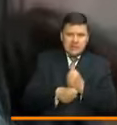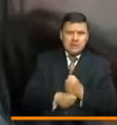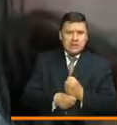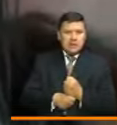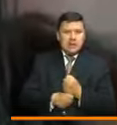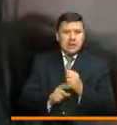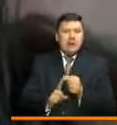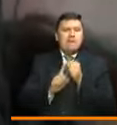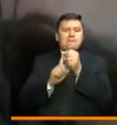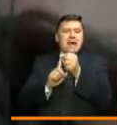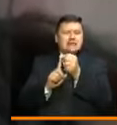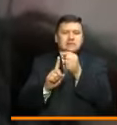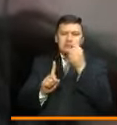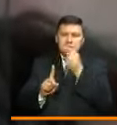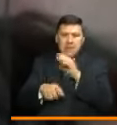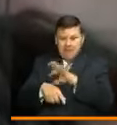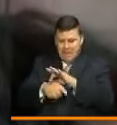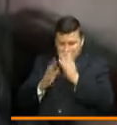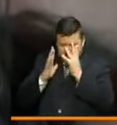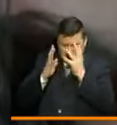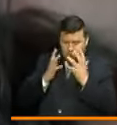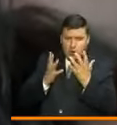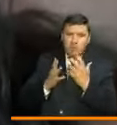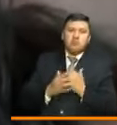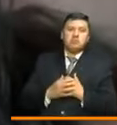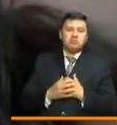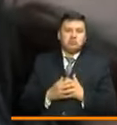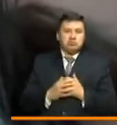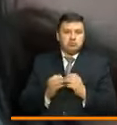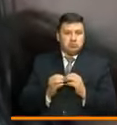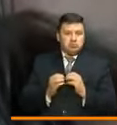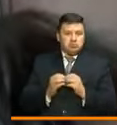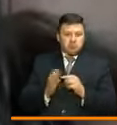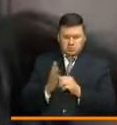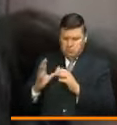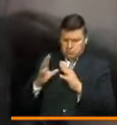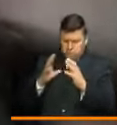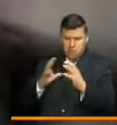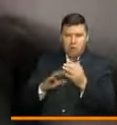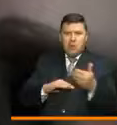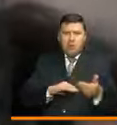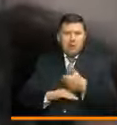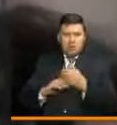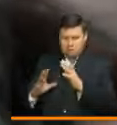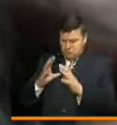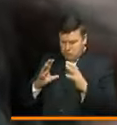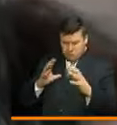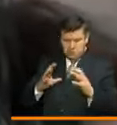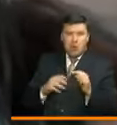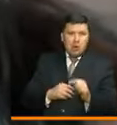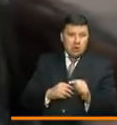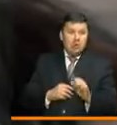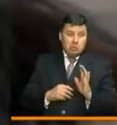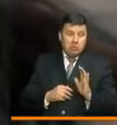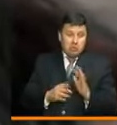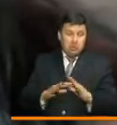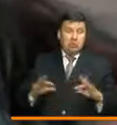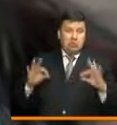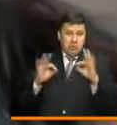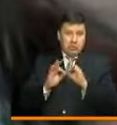la prioridad que implica, y hay muchos modelos y muchas propuestas que básicamente